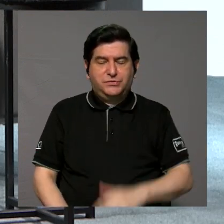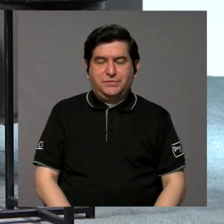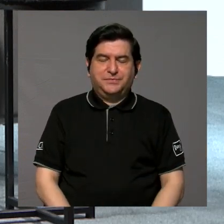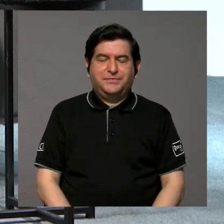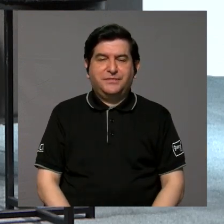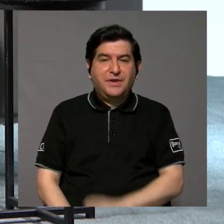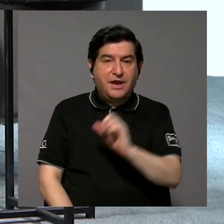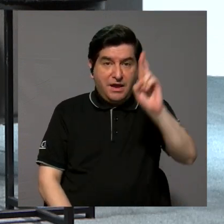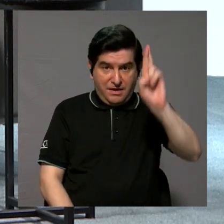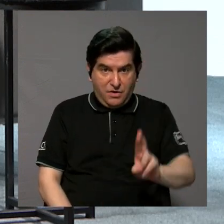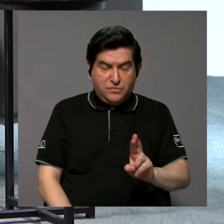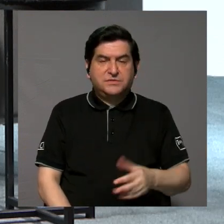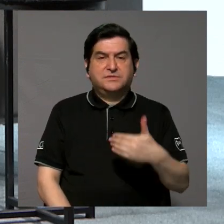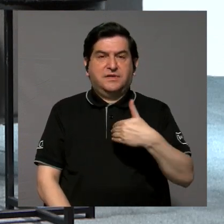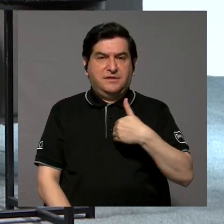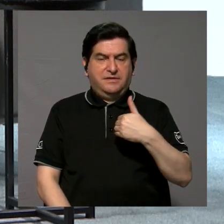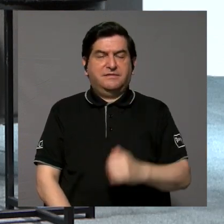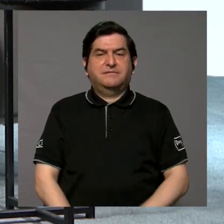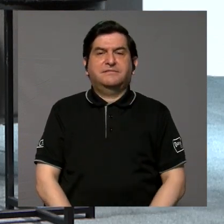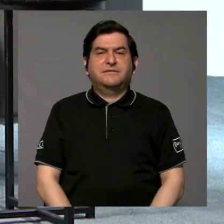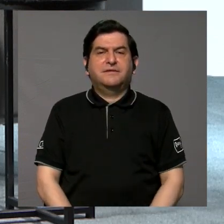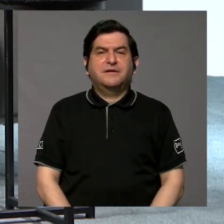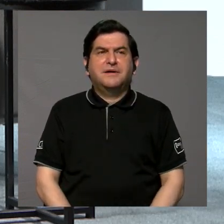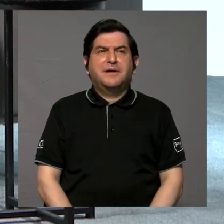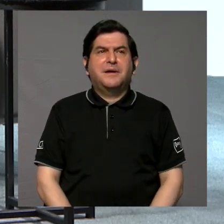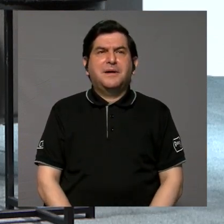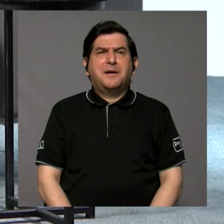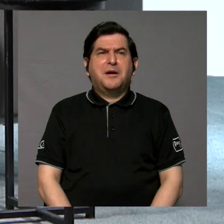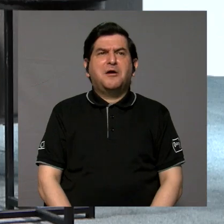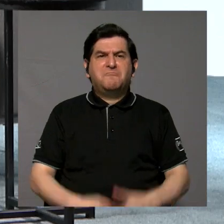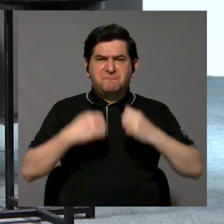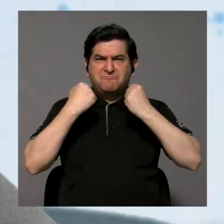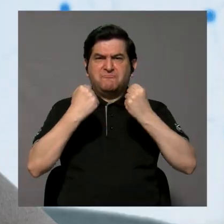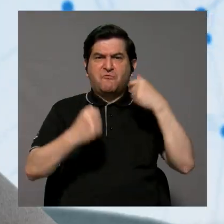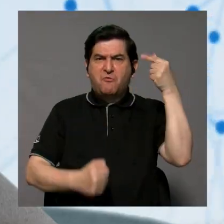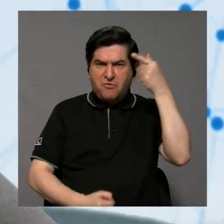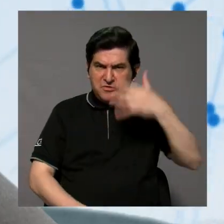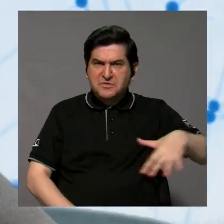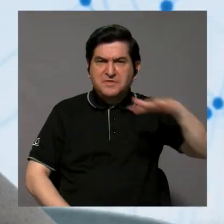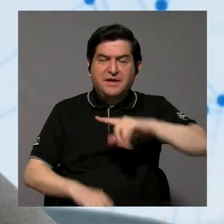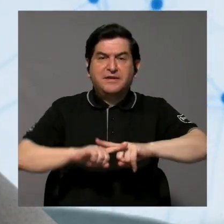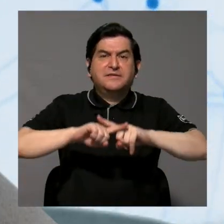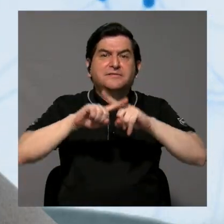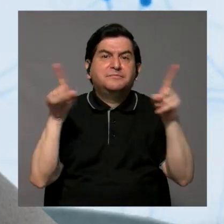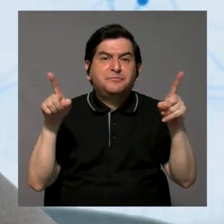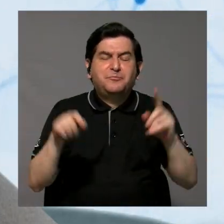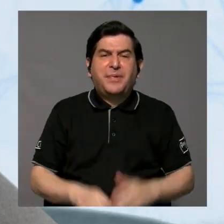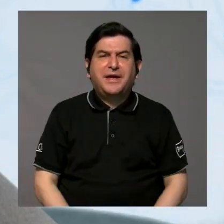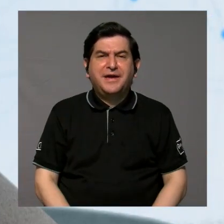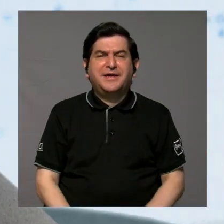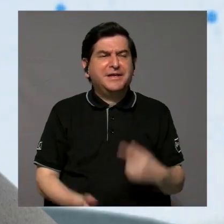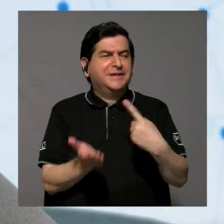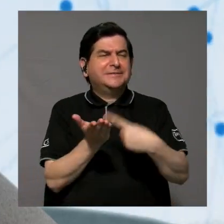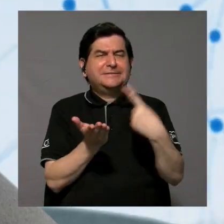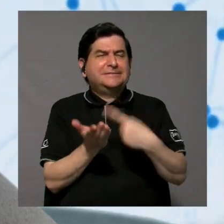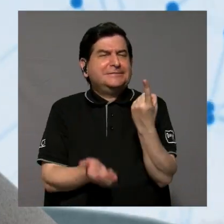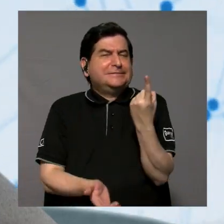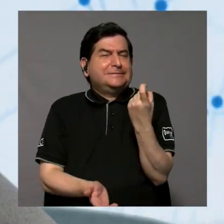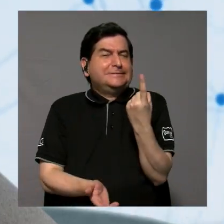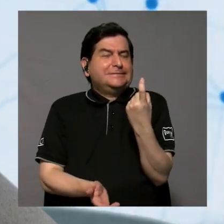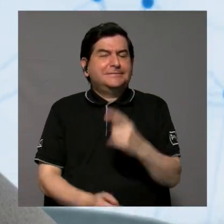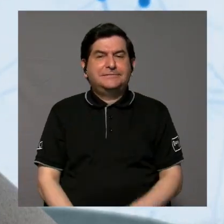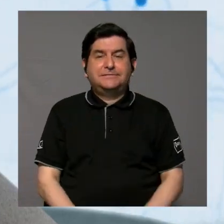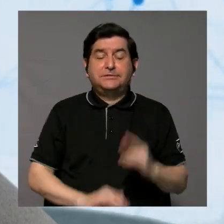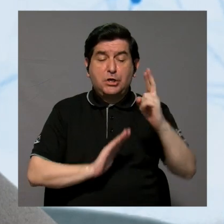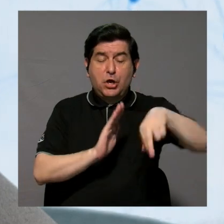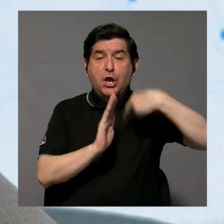de Costa Rica tenemos mucha mayor fortaleza estatal, pero tenemos una discusión pendiente sobre el